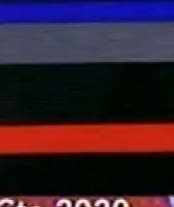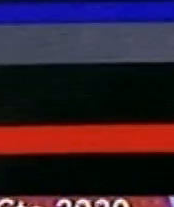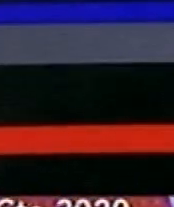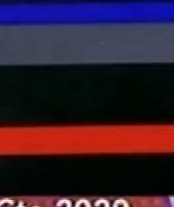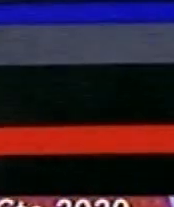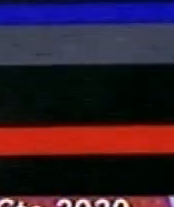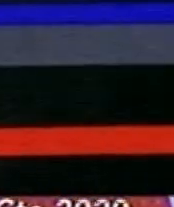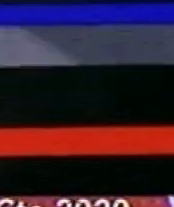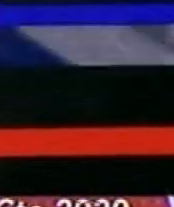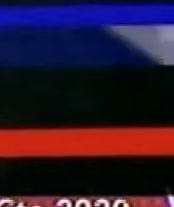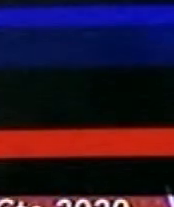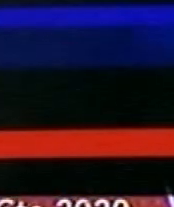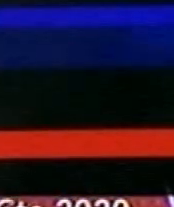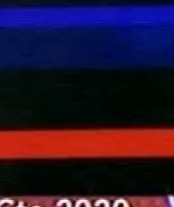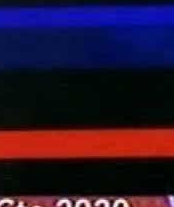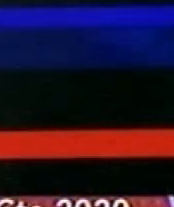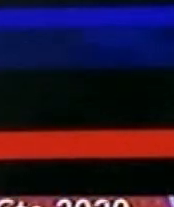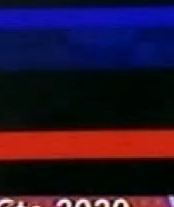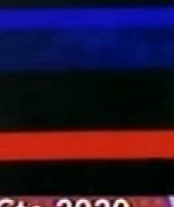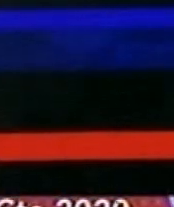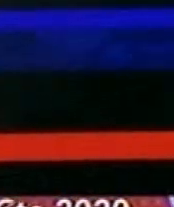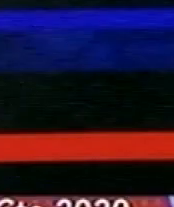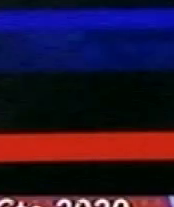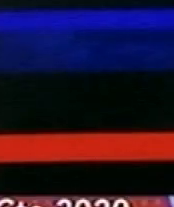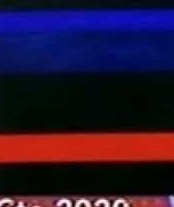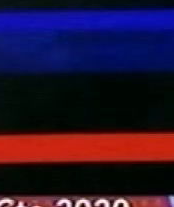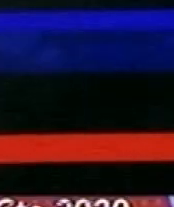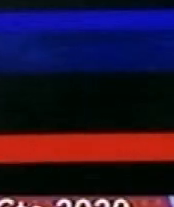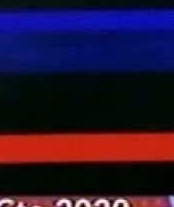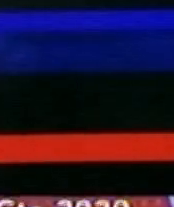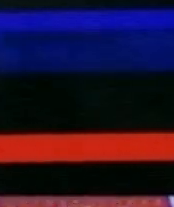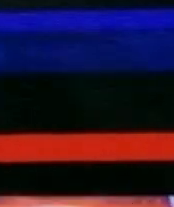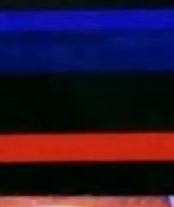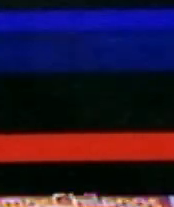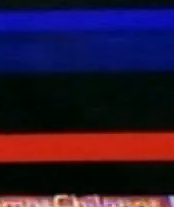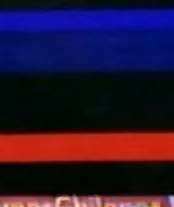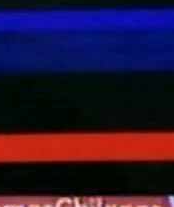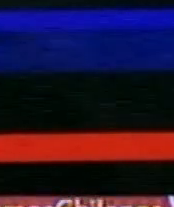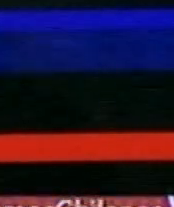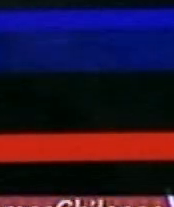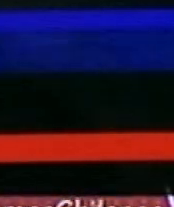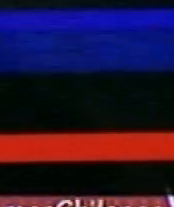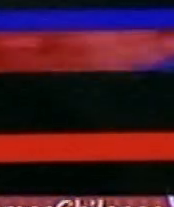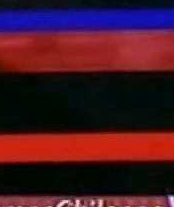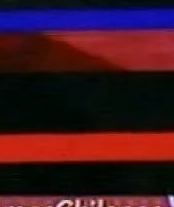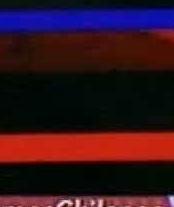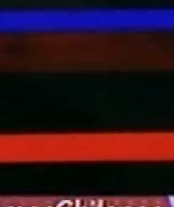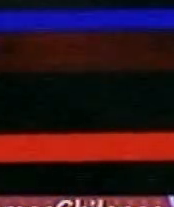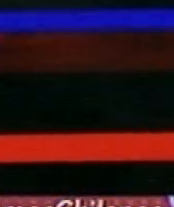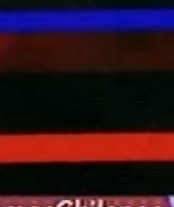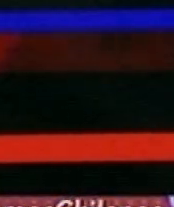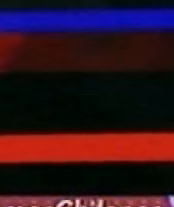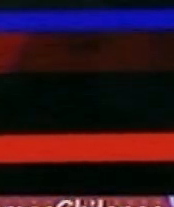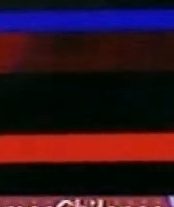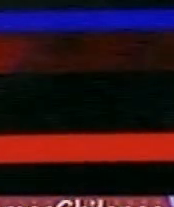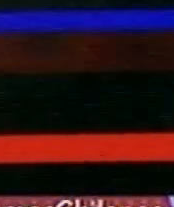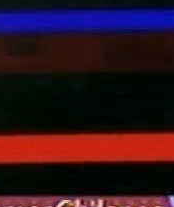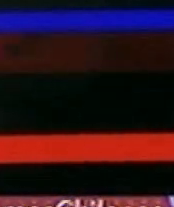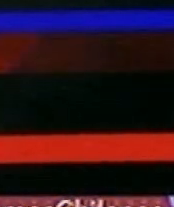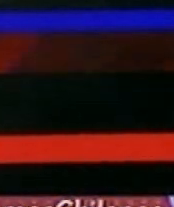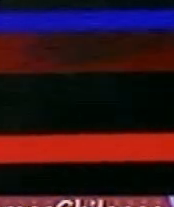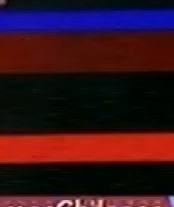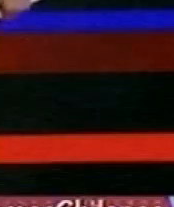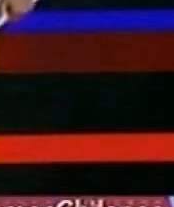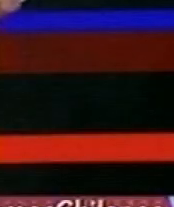contigo hoy en la noche. Feliz de estar contigo, feliz de estar con nuestros compañeros animadores que ya los vamos a presentar y también con ustedes en sus casas que